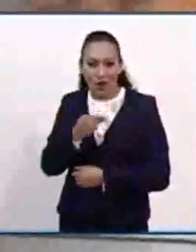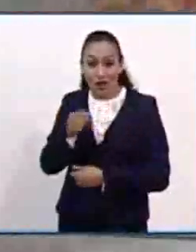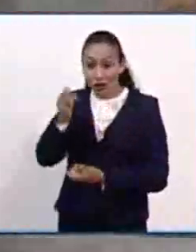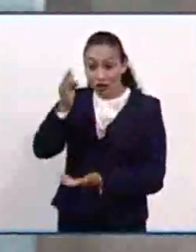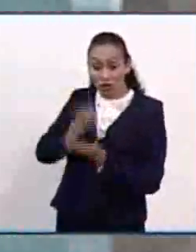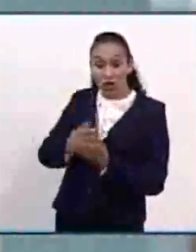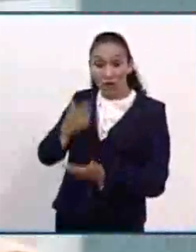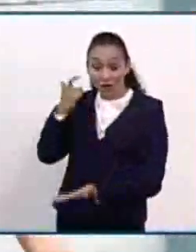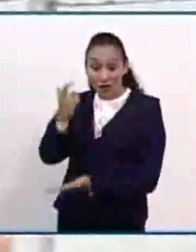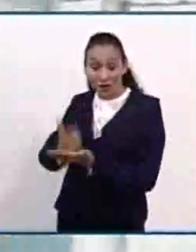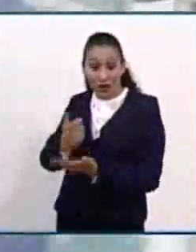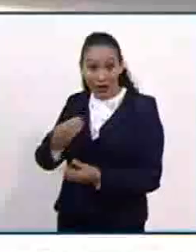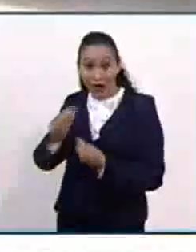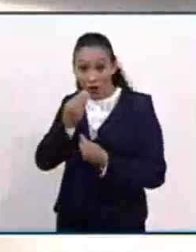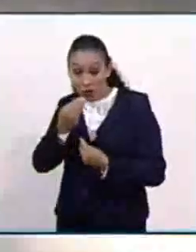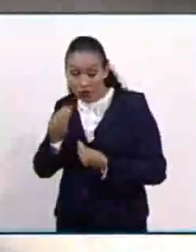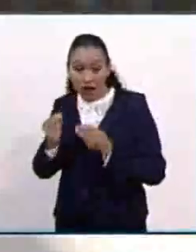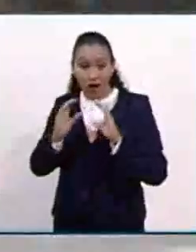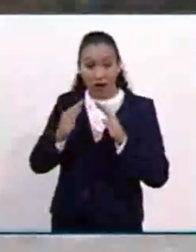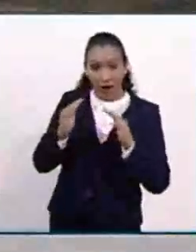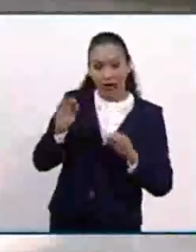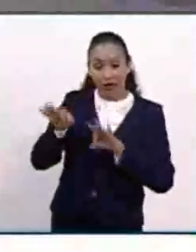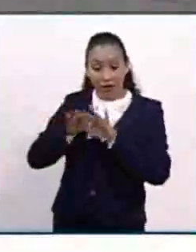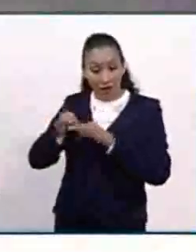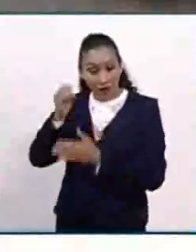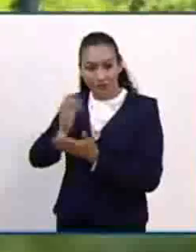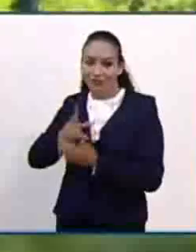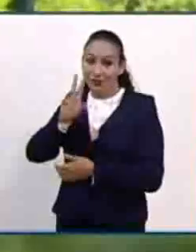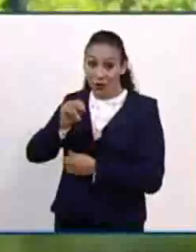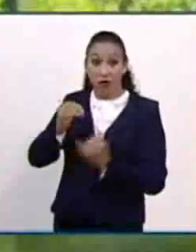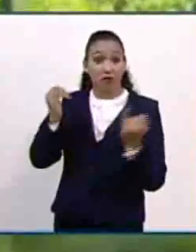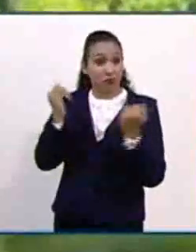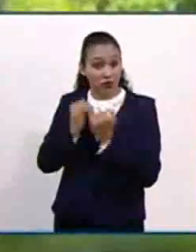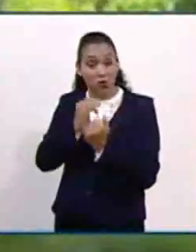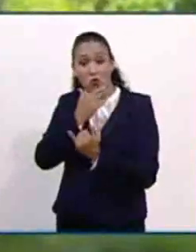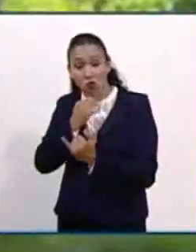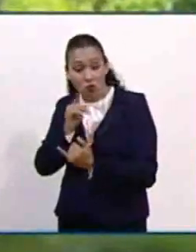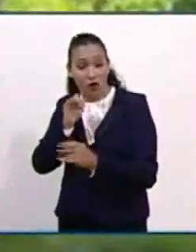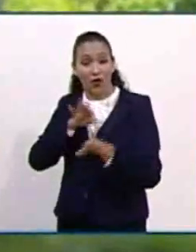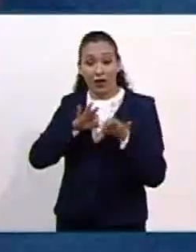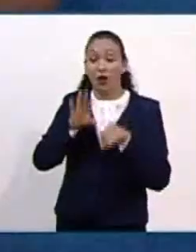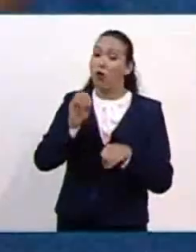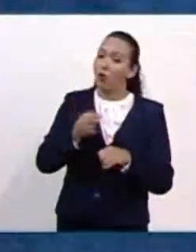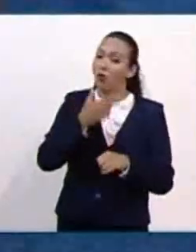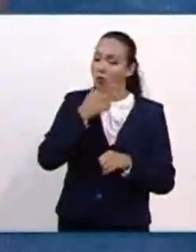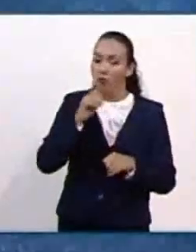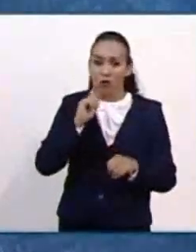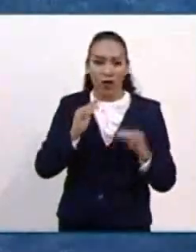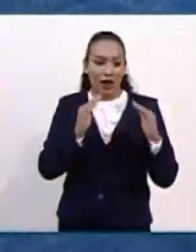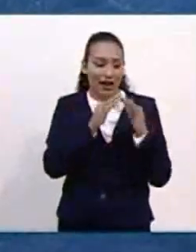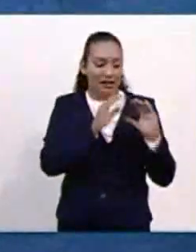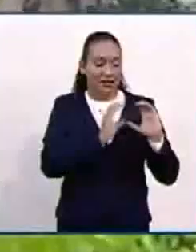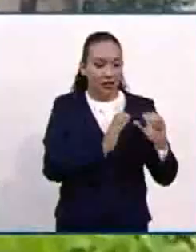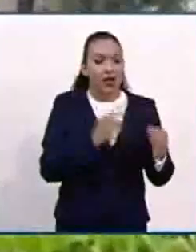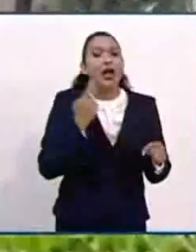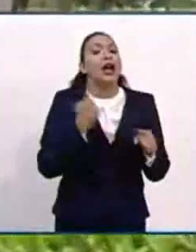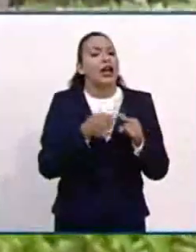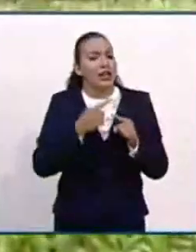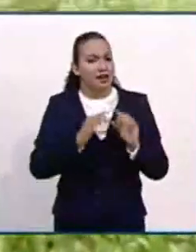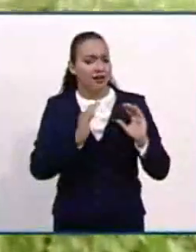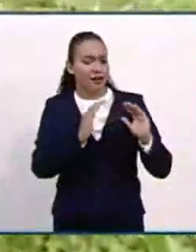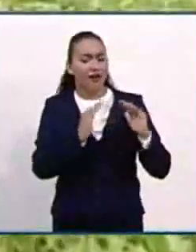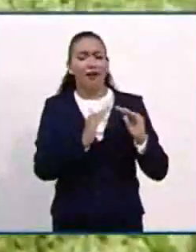proveedor económico. Indica que lo verdaderamente relevante es demostrar que la persona que realizó las labores del hogar y